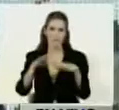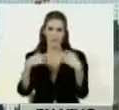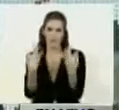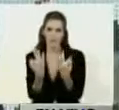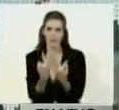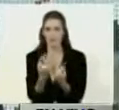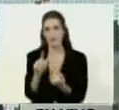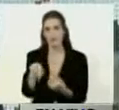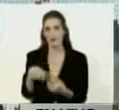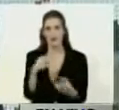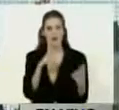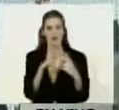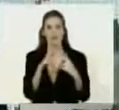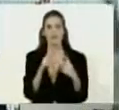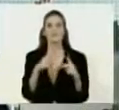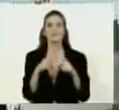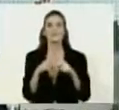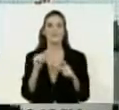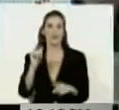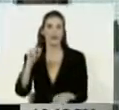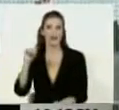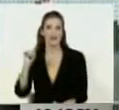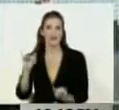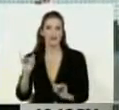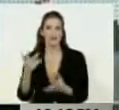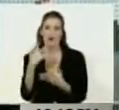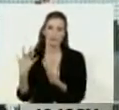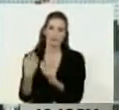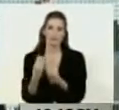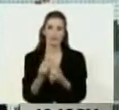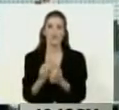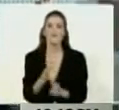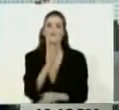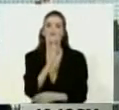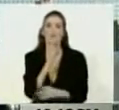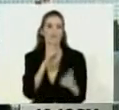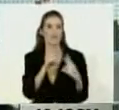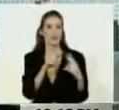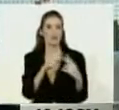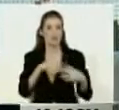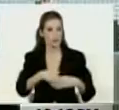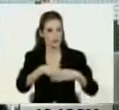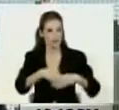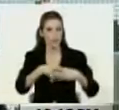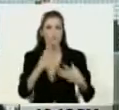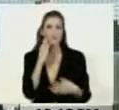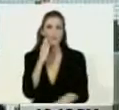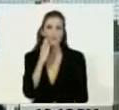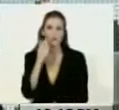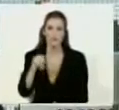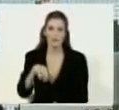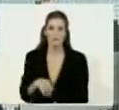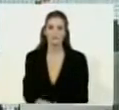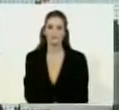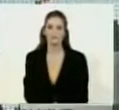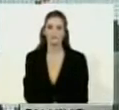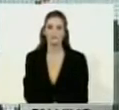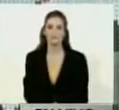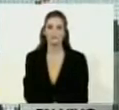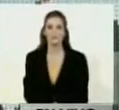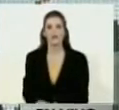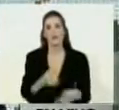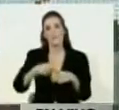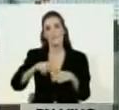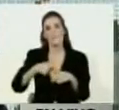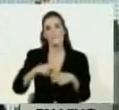familiares, conocimos a la tía Ana. Él mismo la llevó a Barinas para que conociera a mamá, ¿verdad? Su